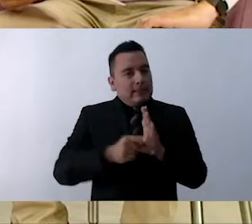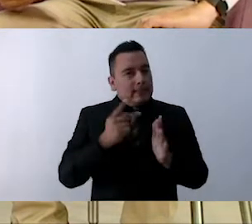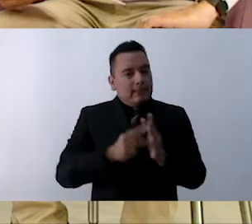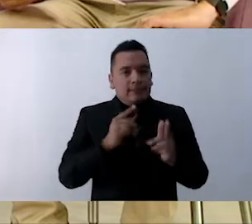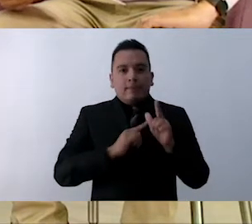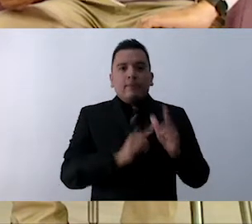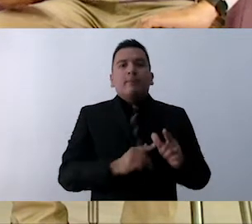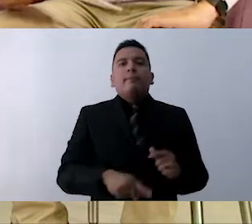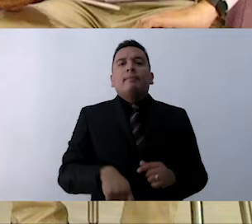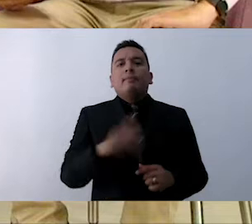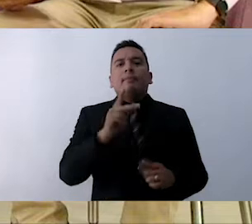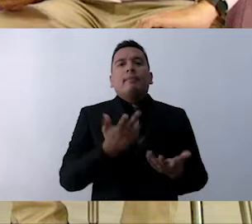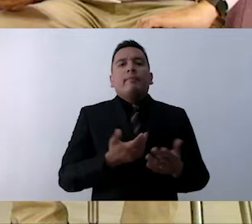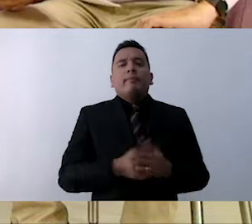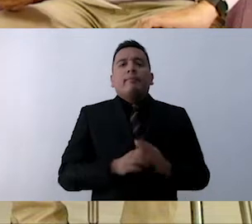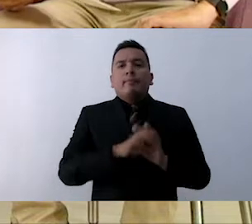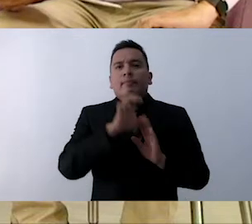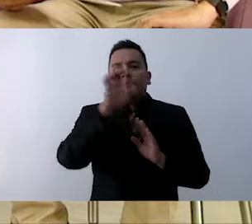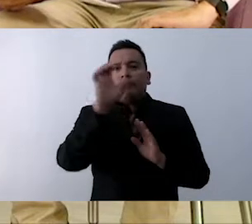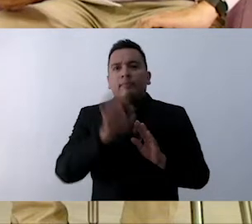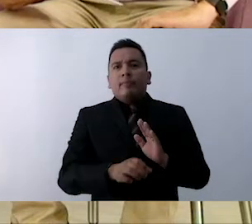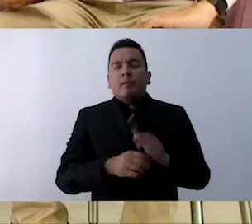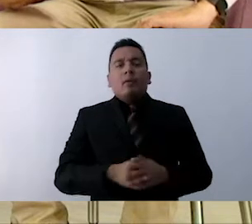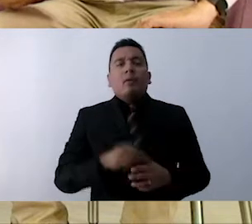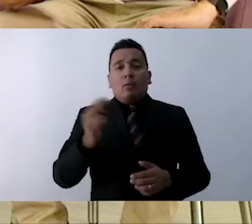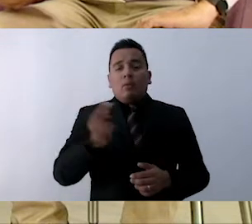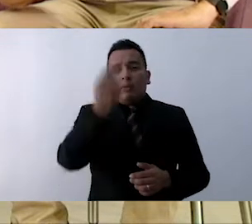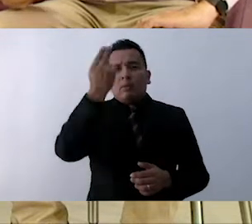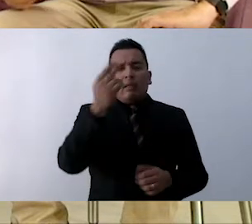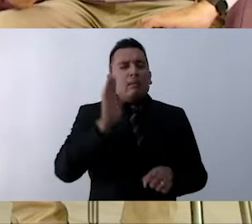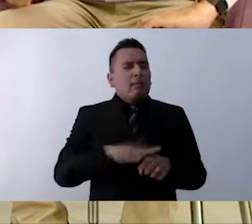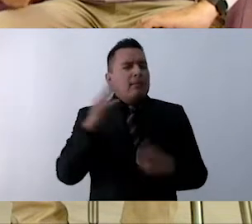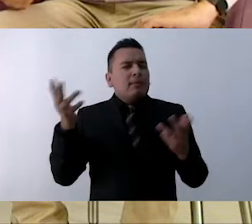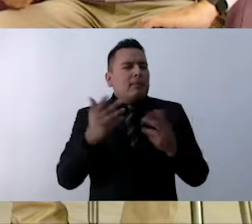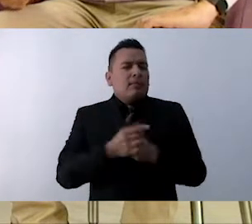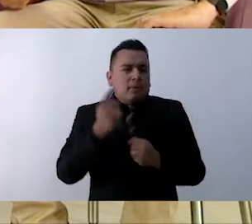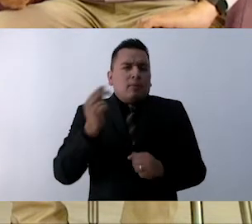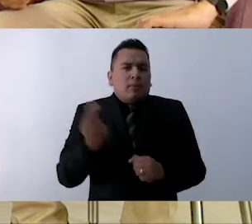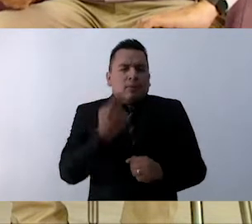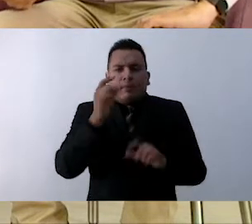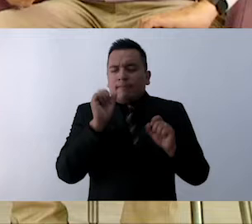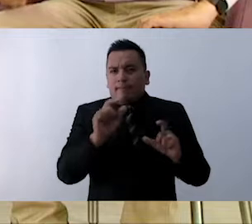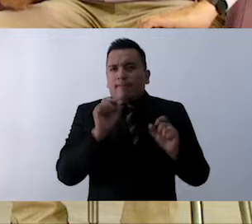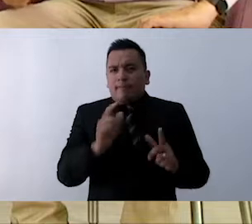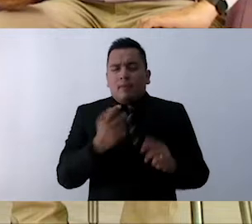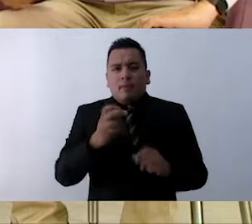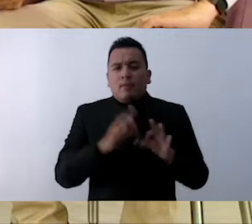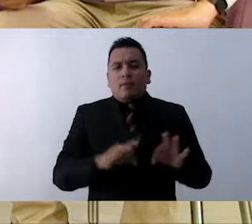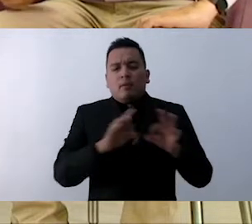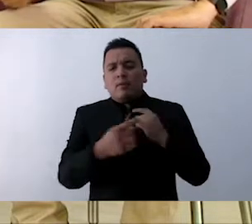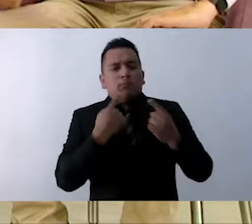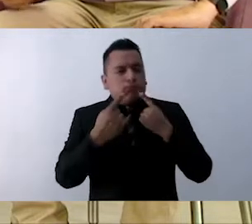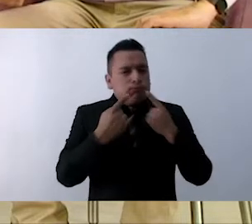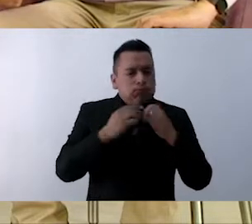también. ¿Qué papel también deberían tener en su momento las universidades? Porque las universidades también